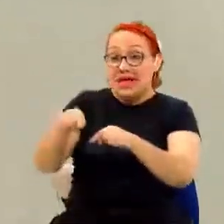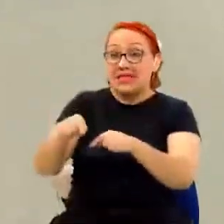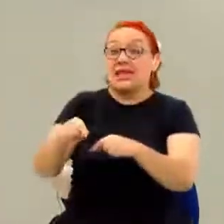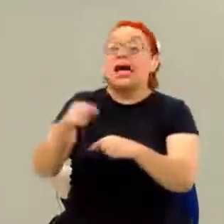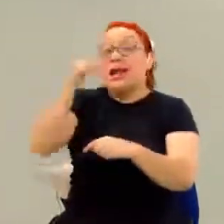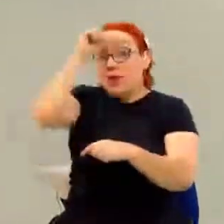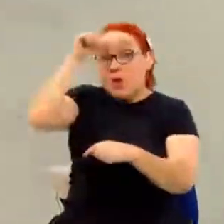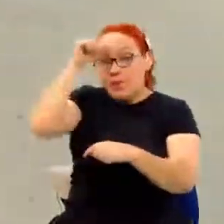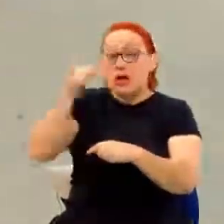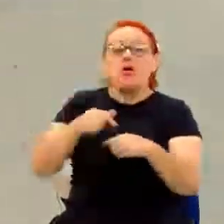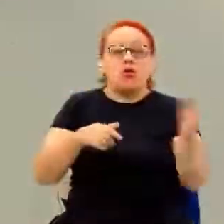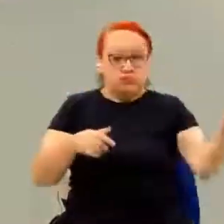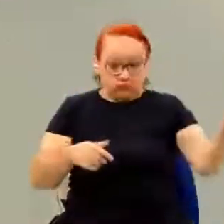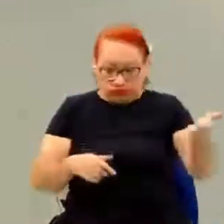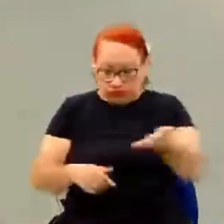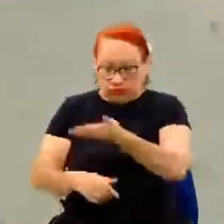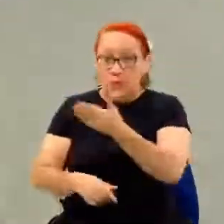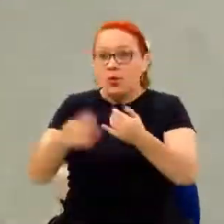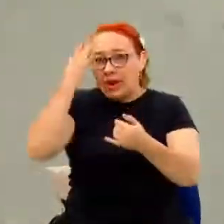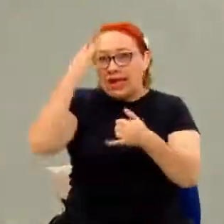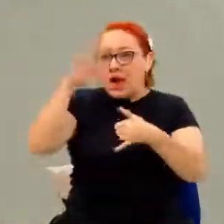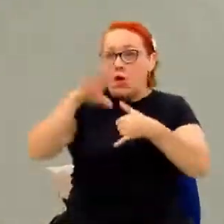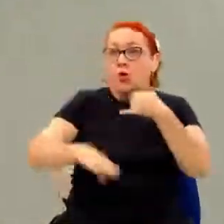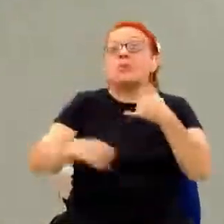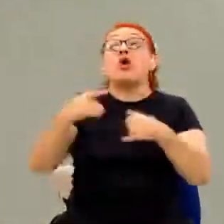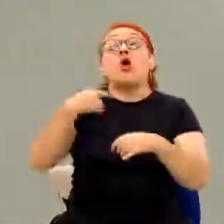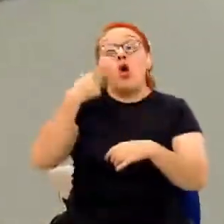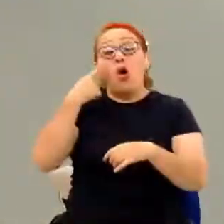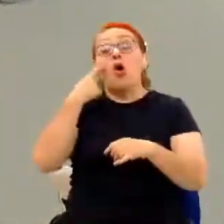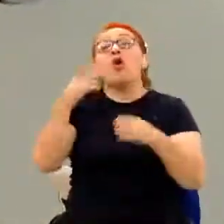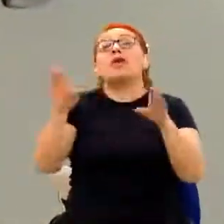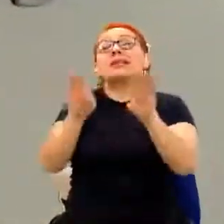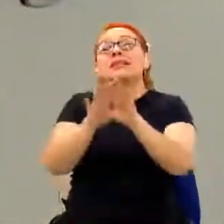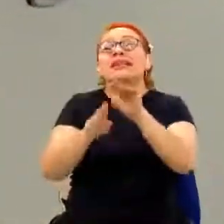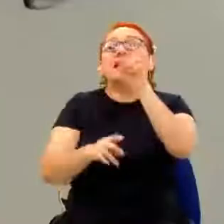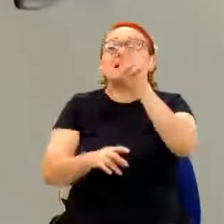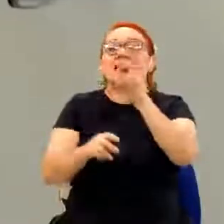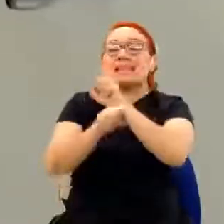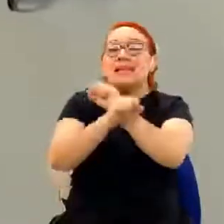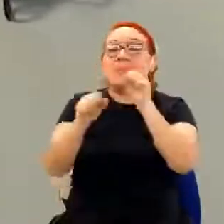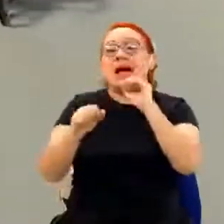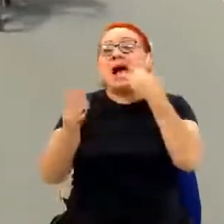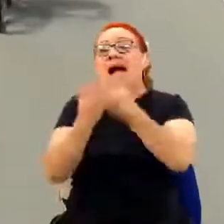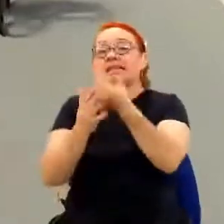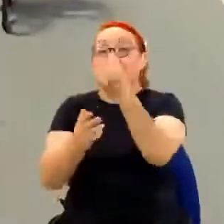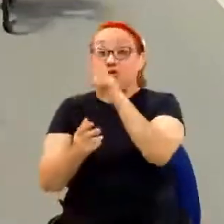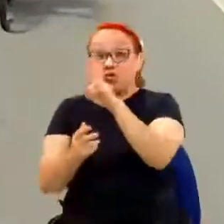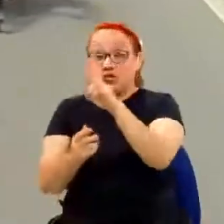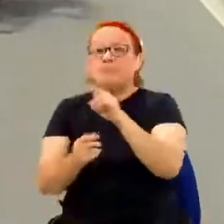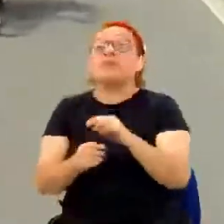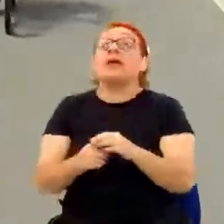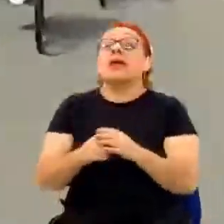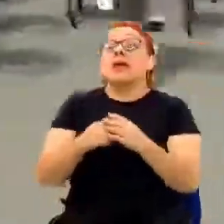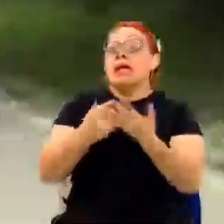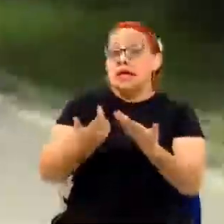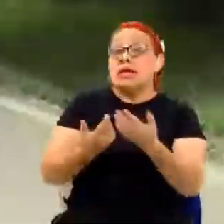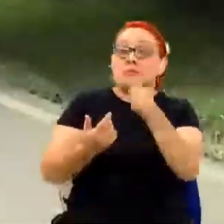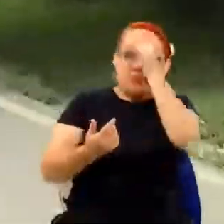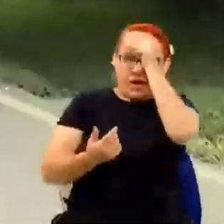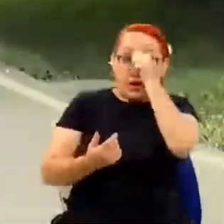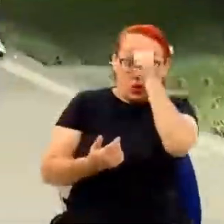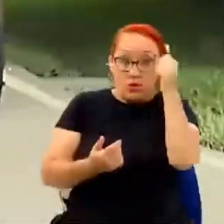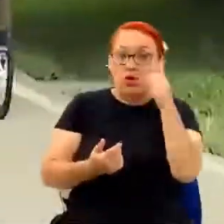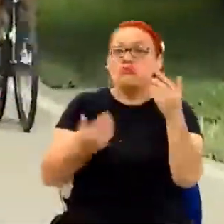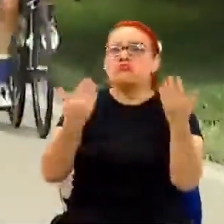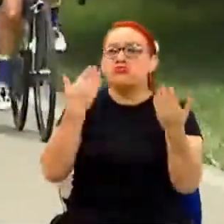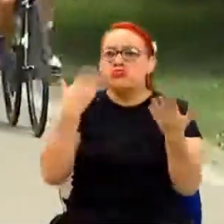esta etapa que será la penúltima, con cierres viales desde las 7 de la mañana hasta las 12 y 30 del mediodía. El domingo será igual, pero